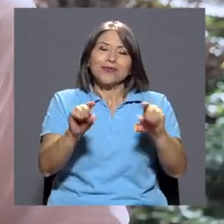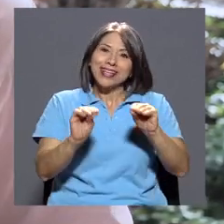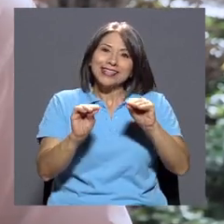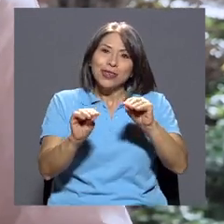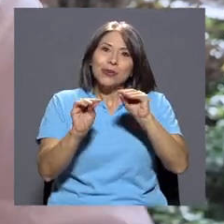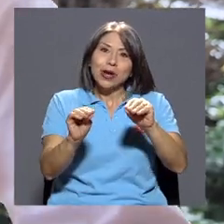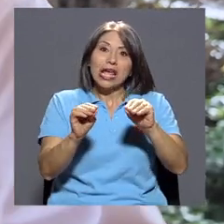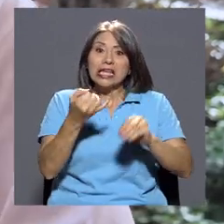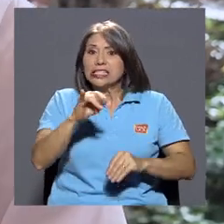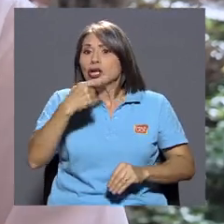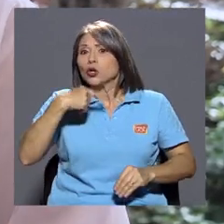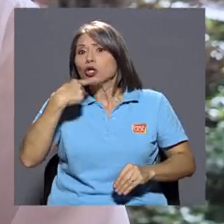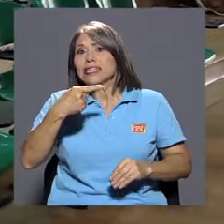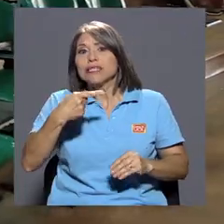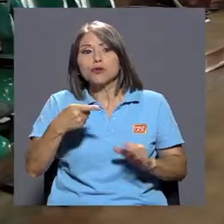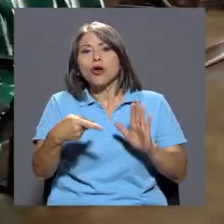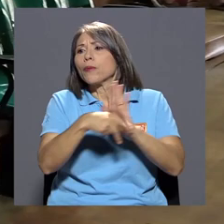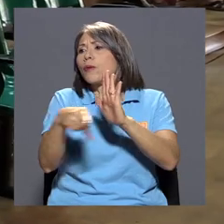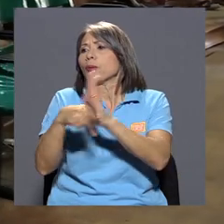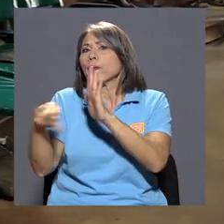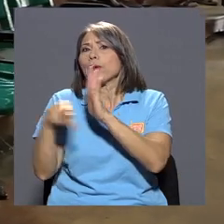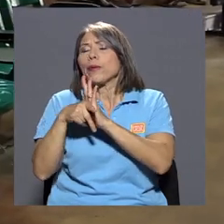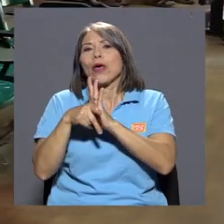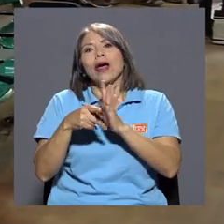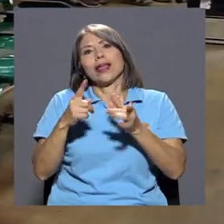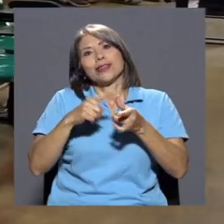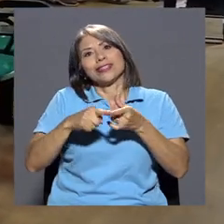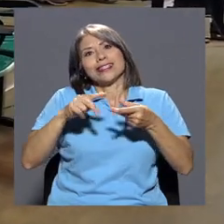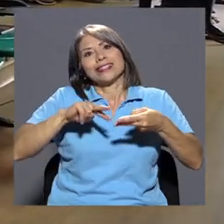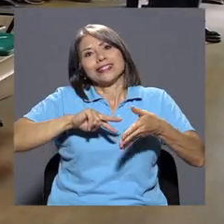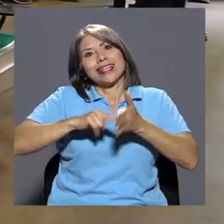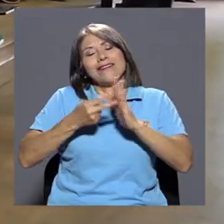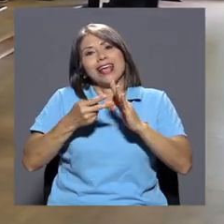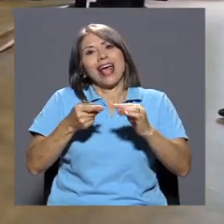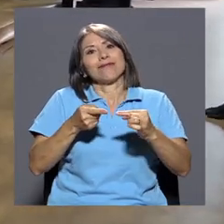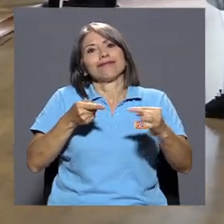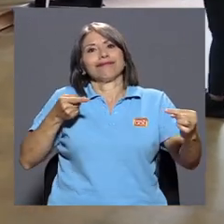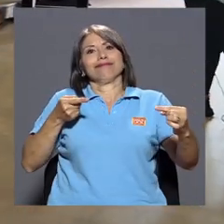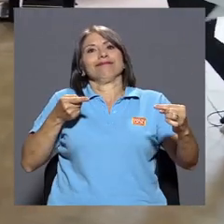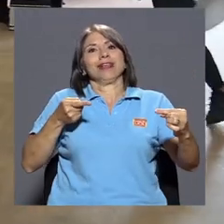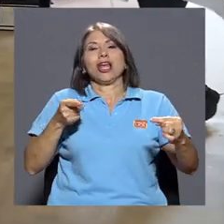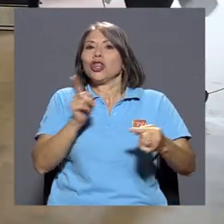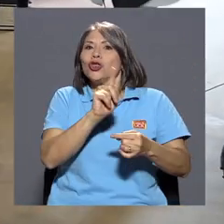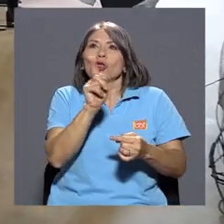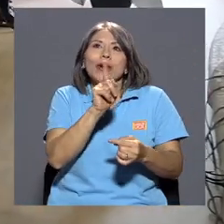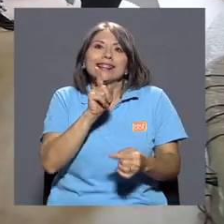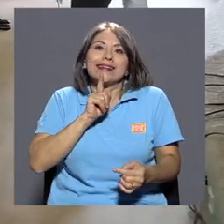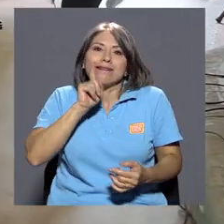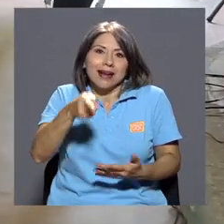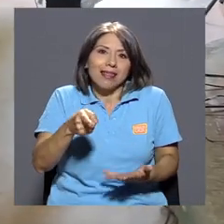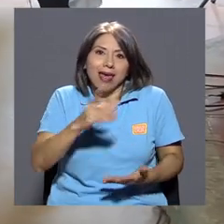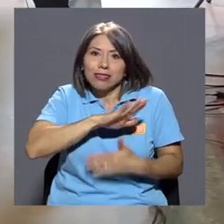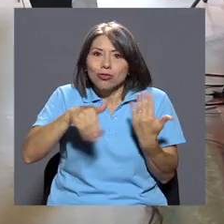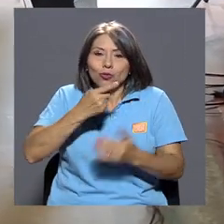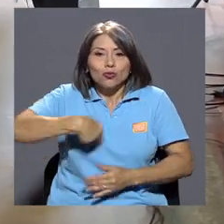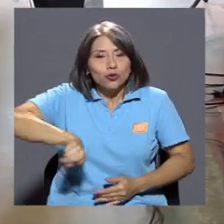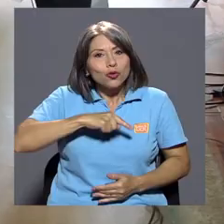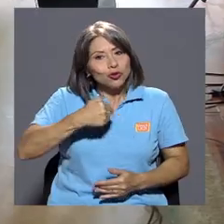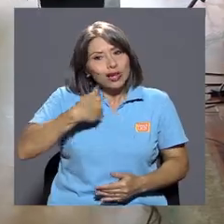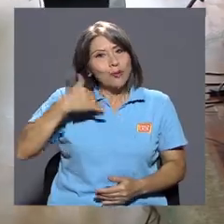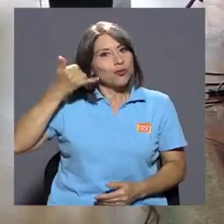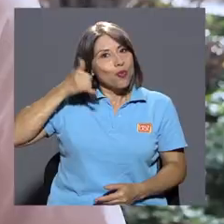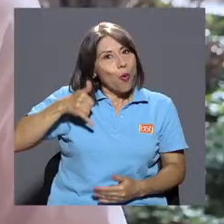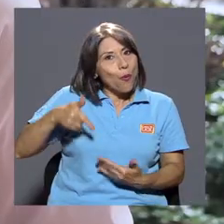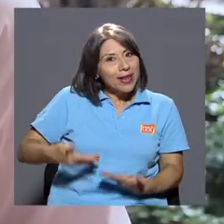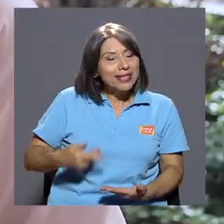lo que conseguimos es ir en contracorriente, no vamos en lo que es la realidad, que todos llevamos un móvil en el bolsillo. Entonces siempre con